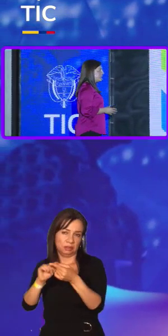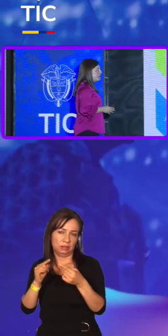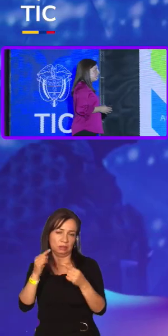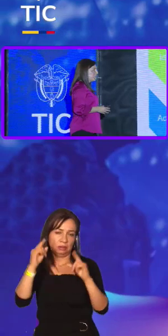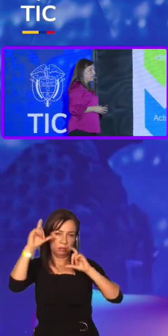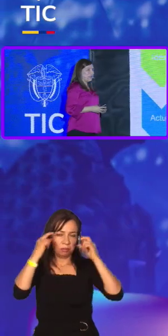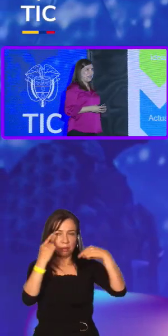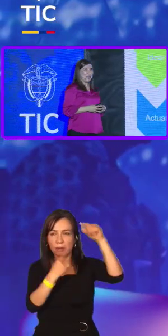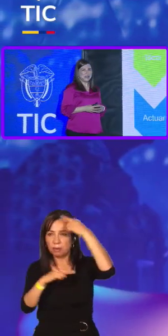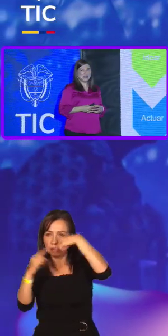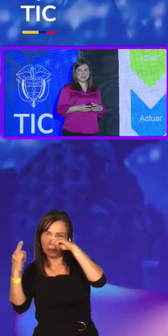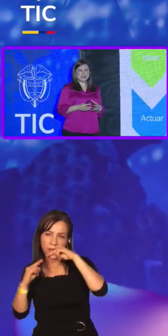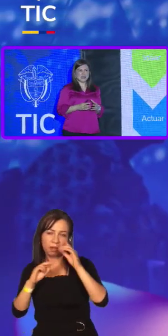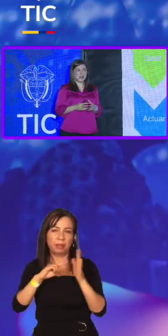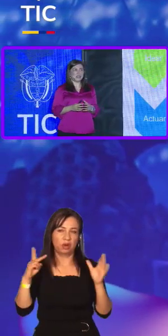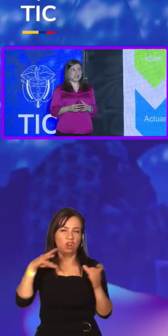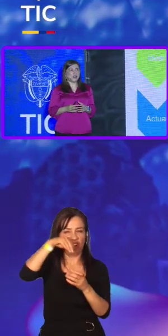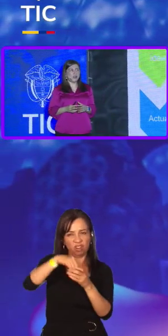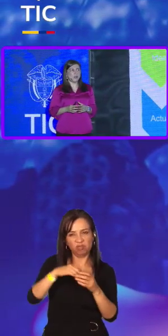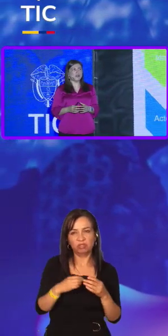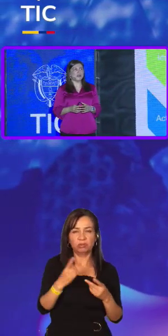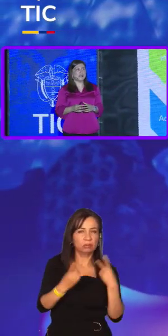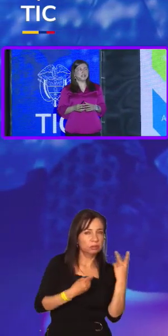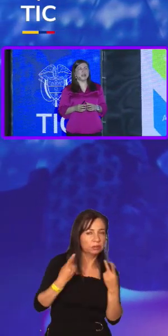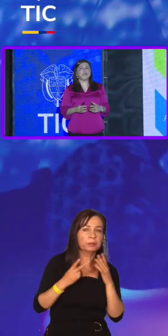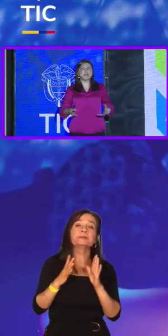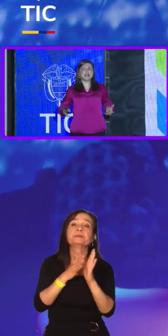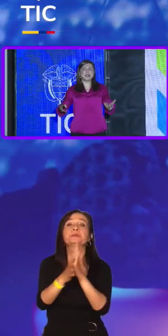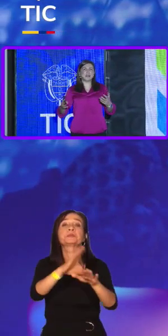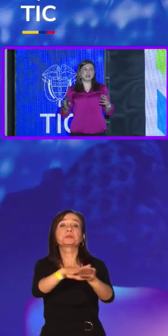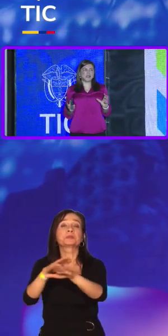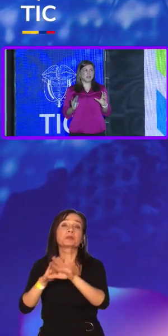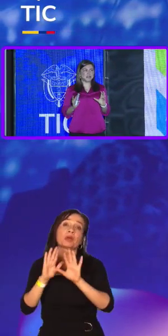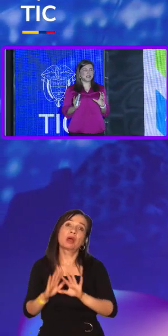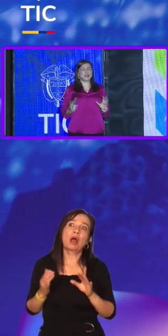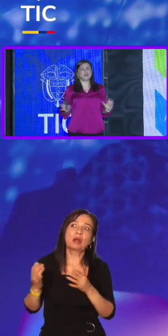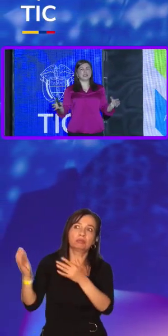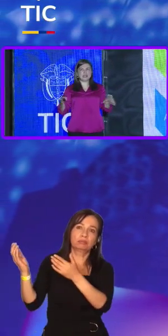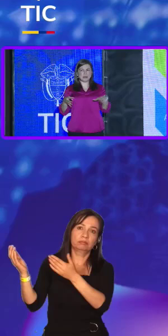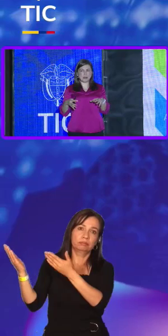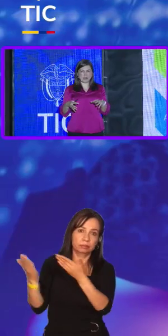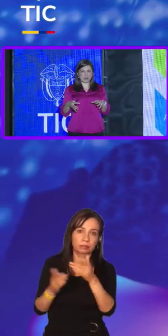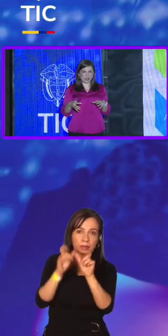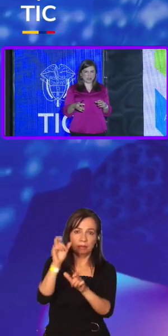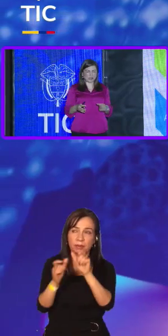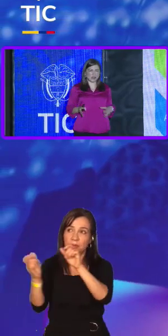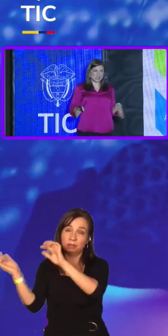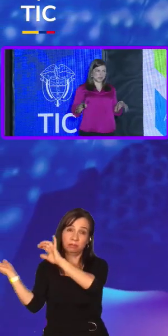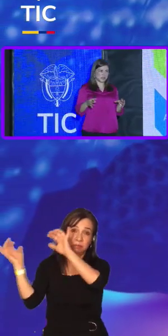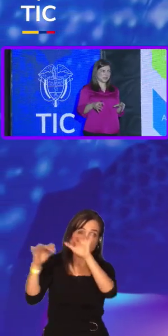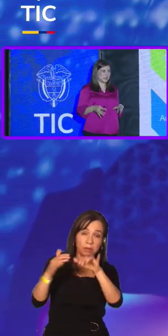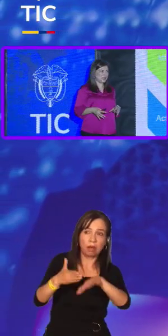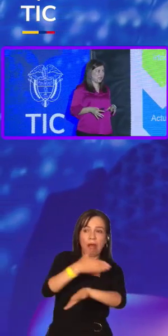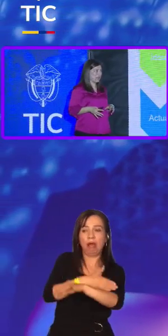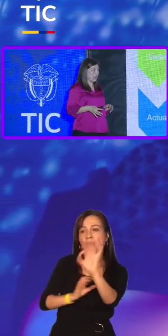destino turístico inteligente, y se dijo, bueno, si ahora vamos a tener más afluencia, tenemos que estar